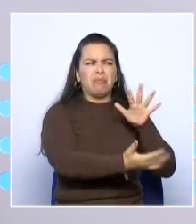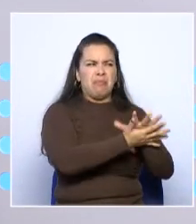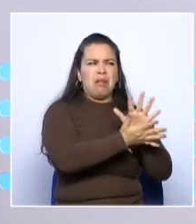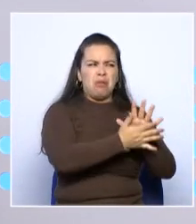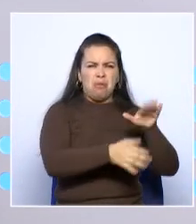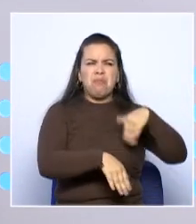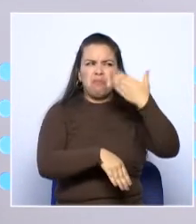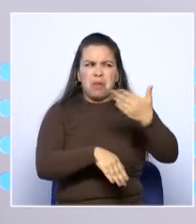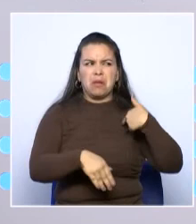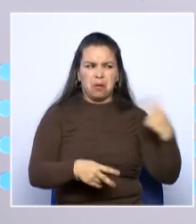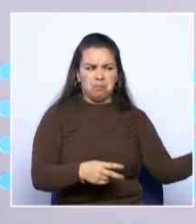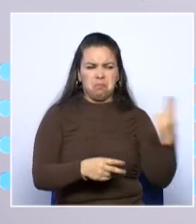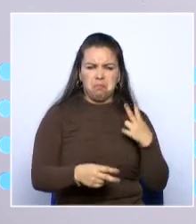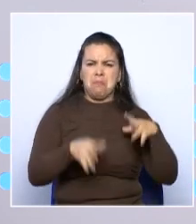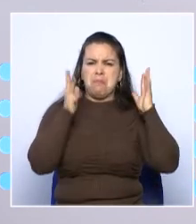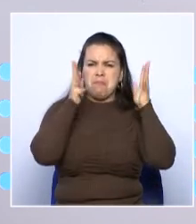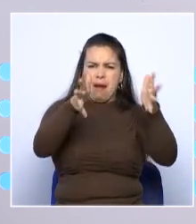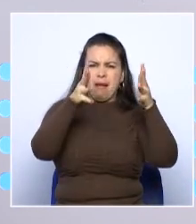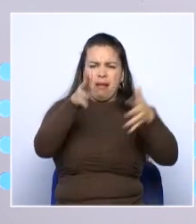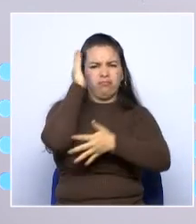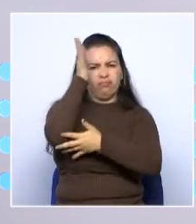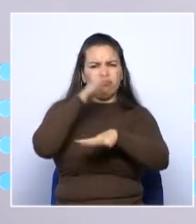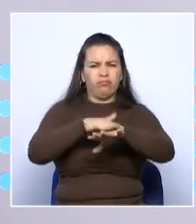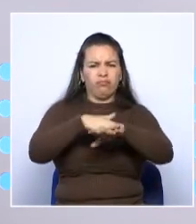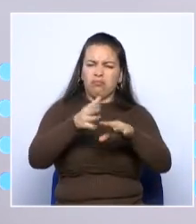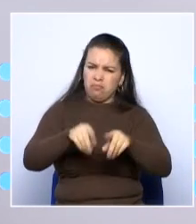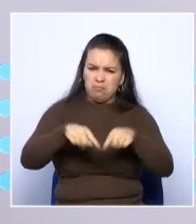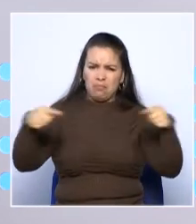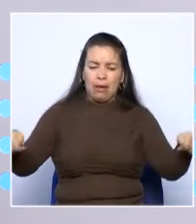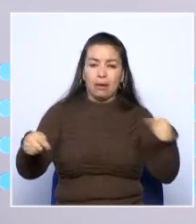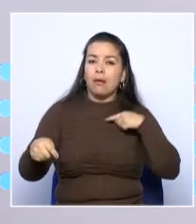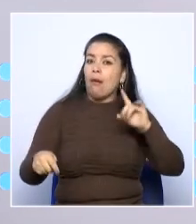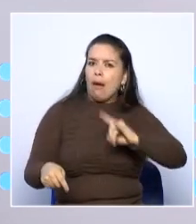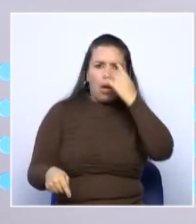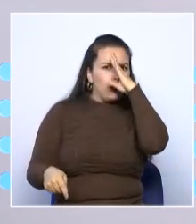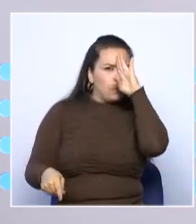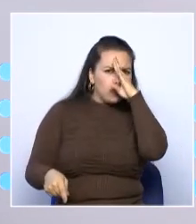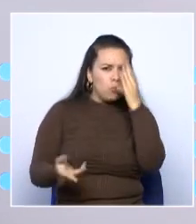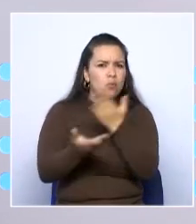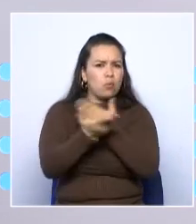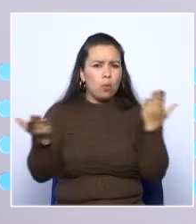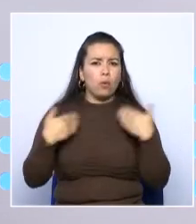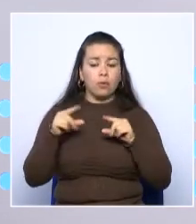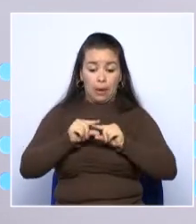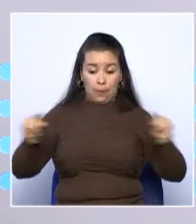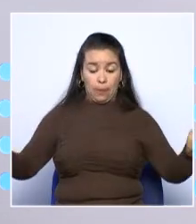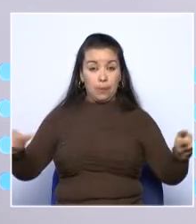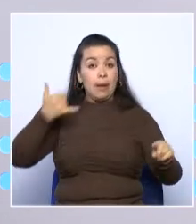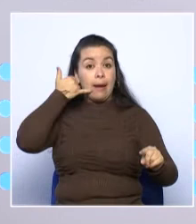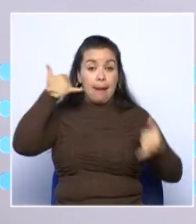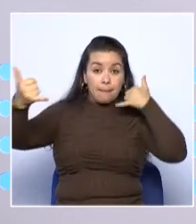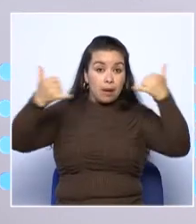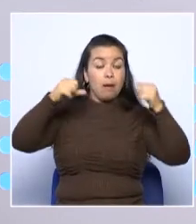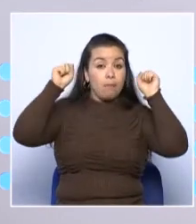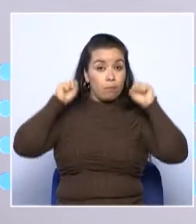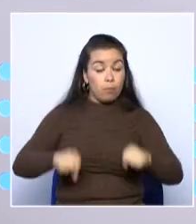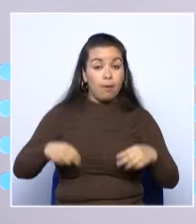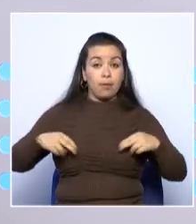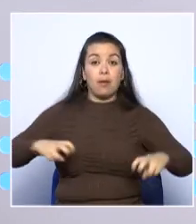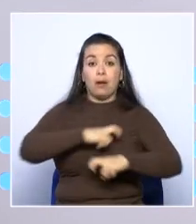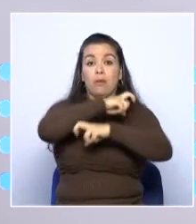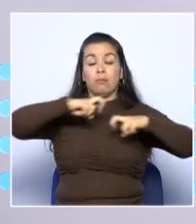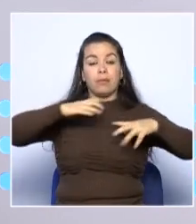programas sobre este tema y cualquier inquietud, ahí aparecen teléfonos en pantalla o en nuestros parques de la